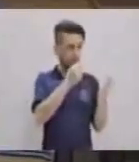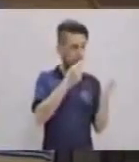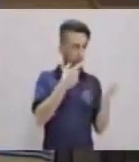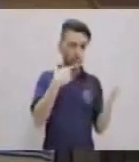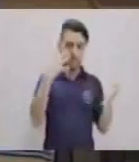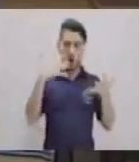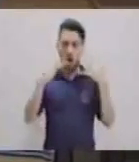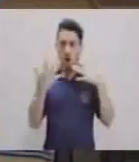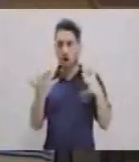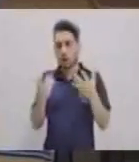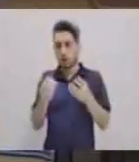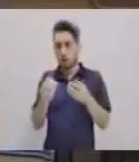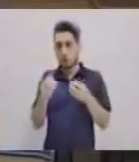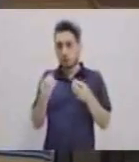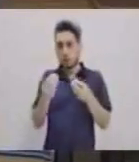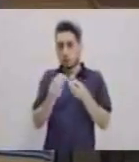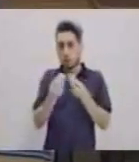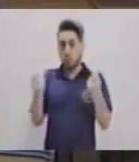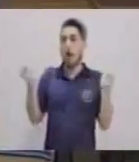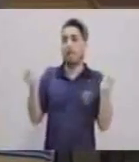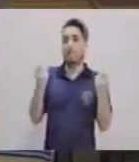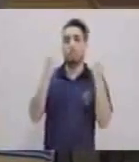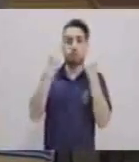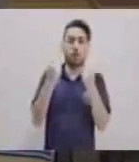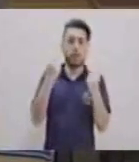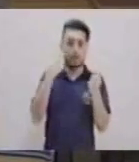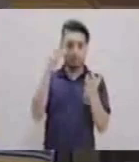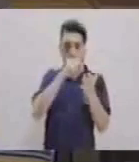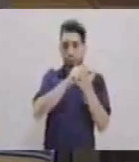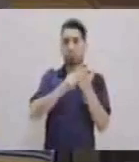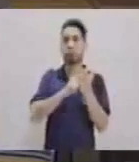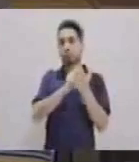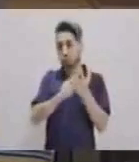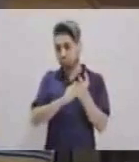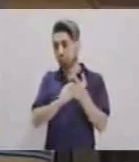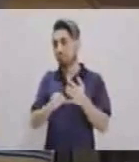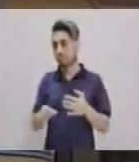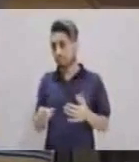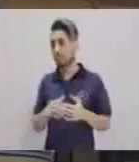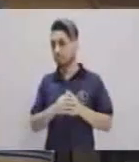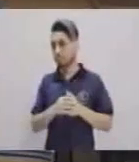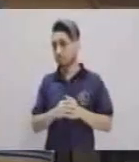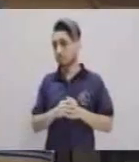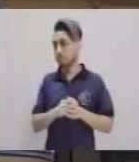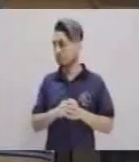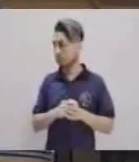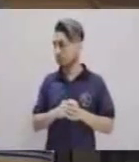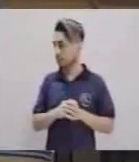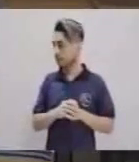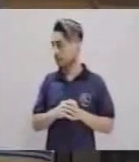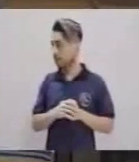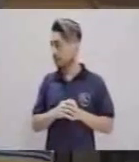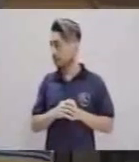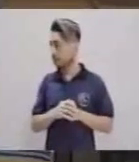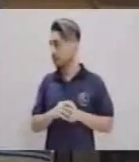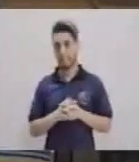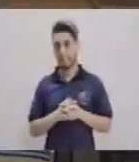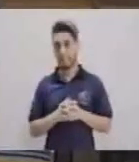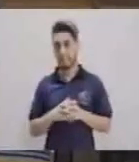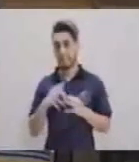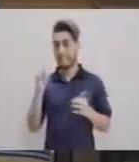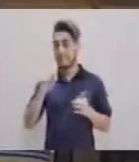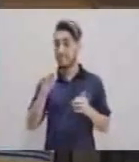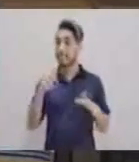están muy suaves o quedaron muy fuertes, para que entonces pueda proceder a hacer las correcciones que considere oportuno. Esta